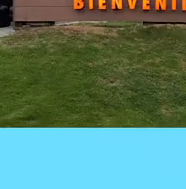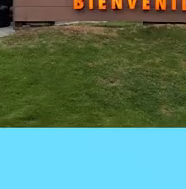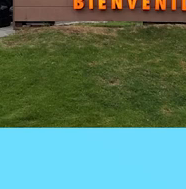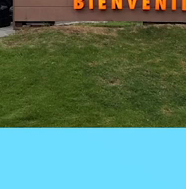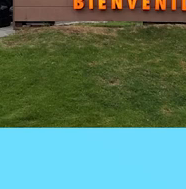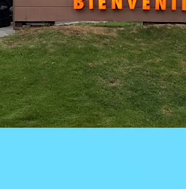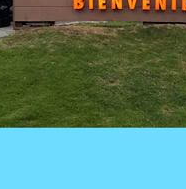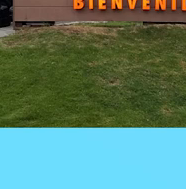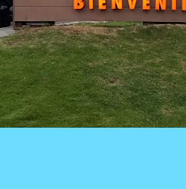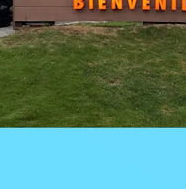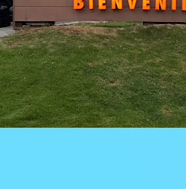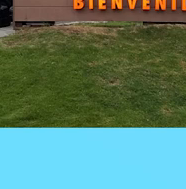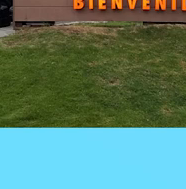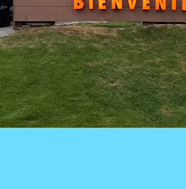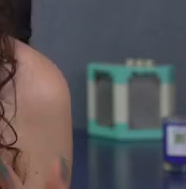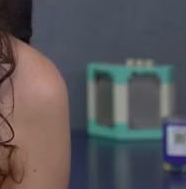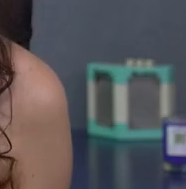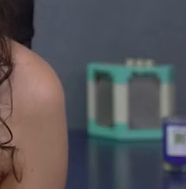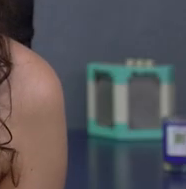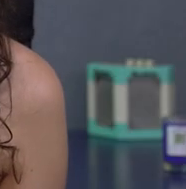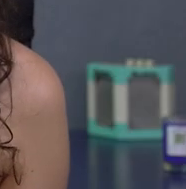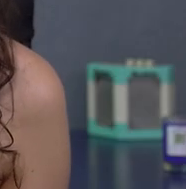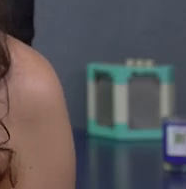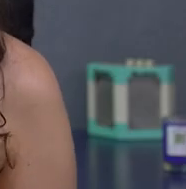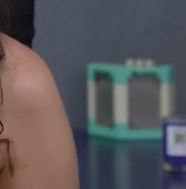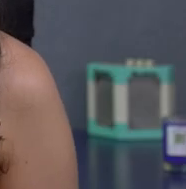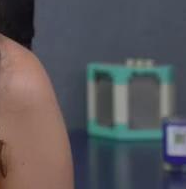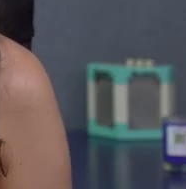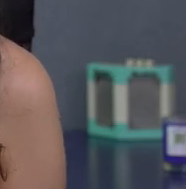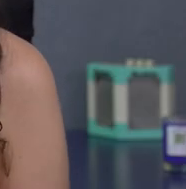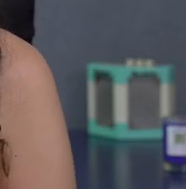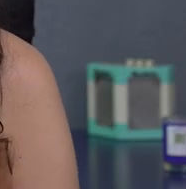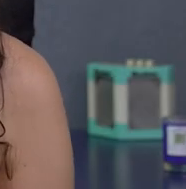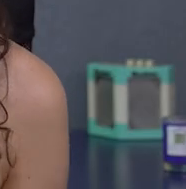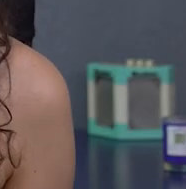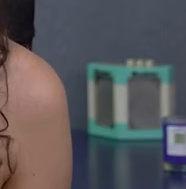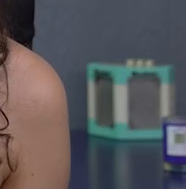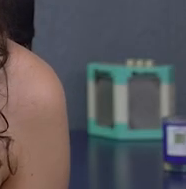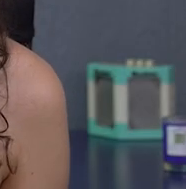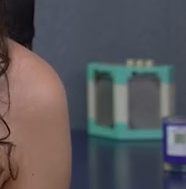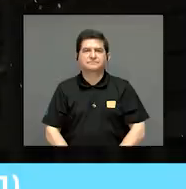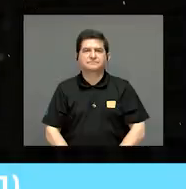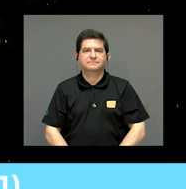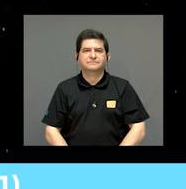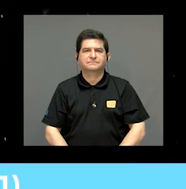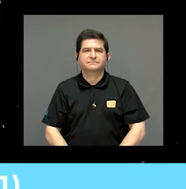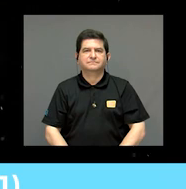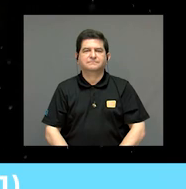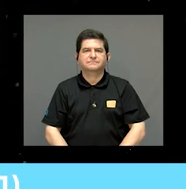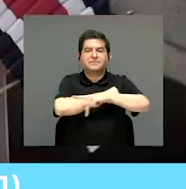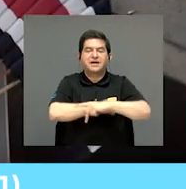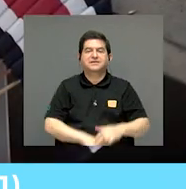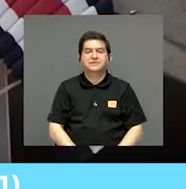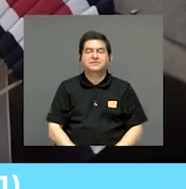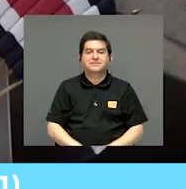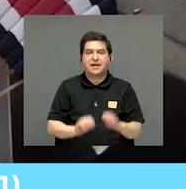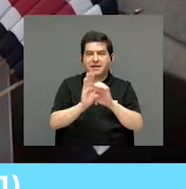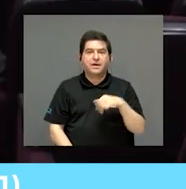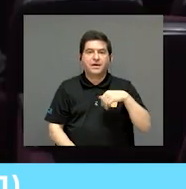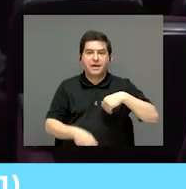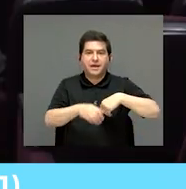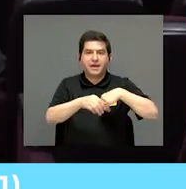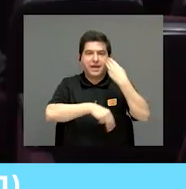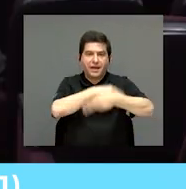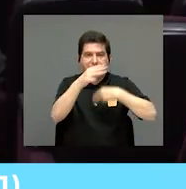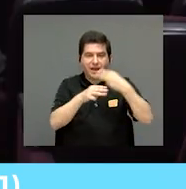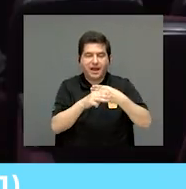número 84, el Cantón de Monteverde. Si quieres aprender más sobre política costarricense, no te puedes perder Animales Políticos. Serie documental de